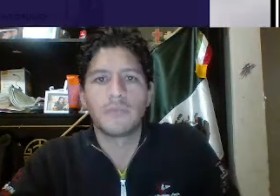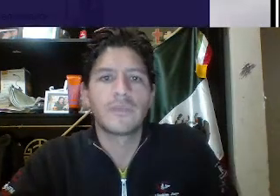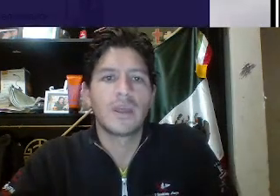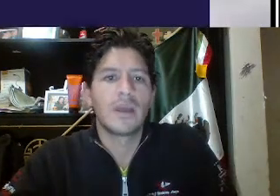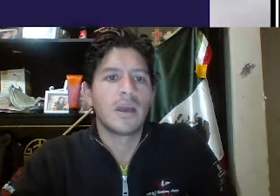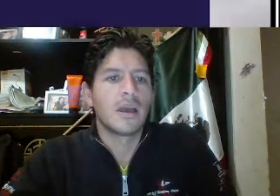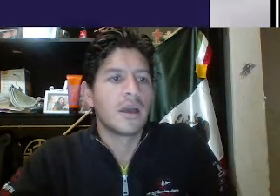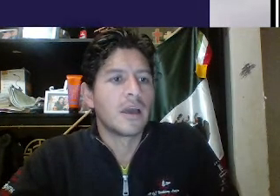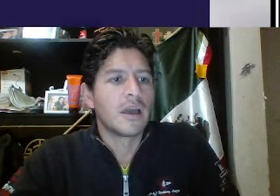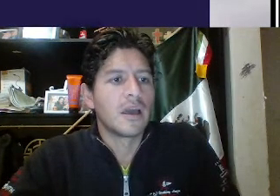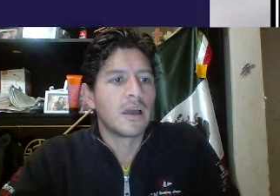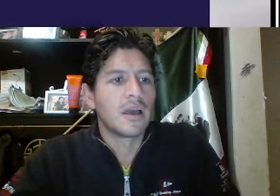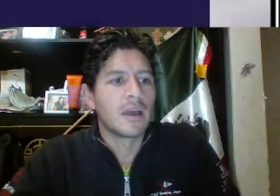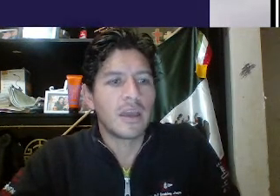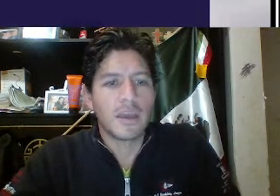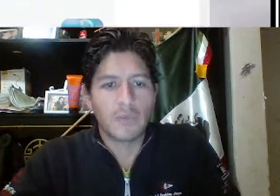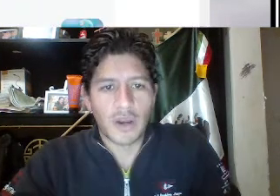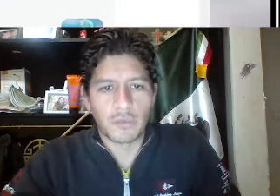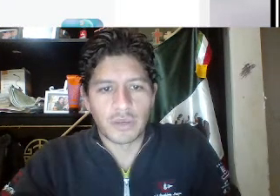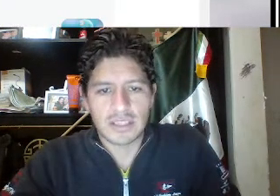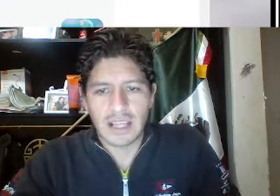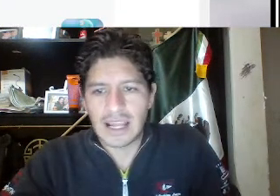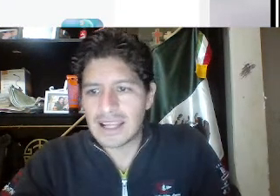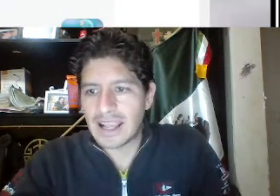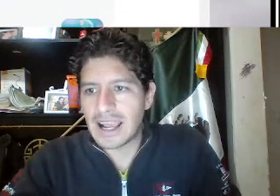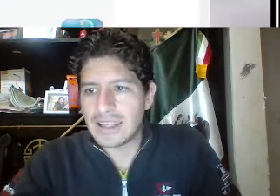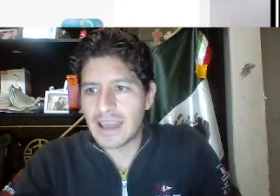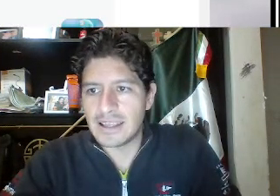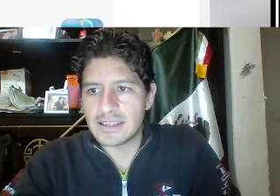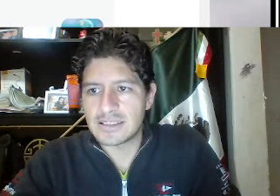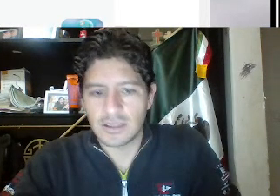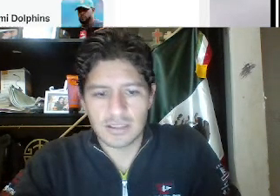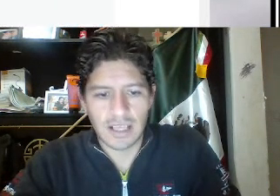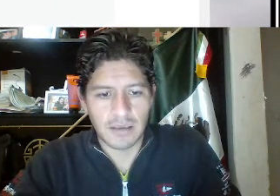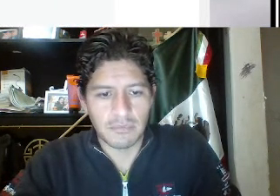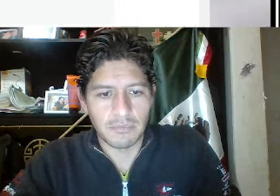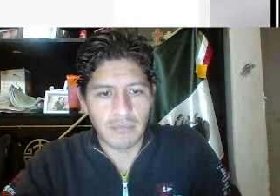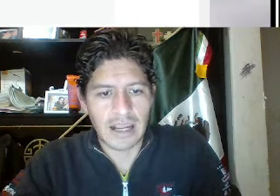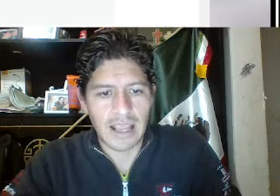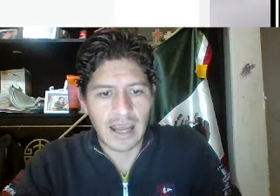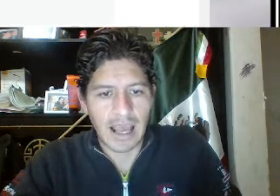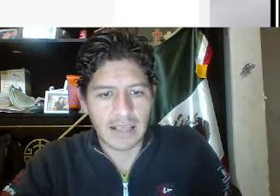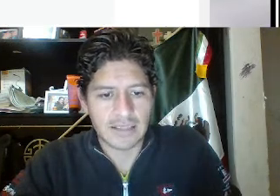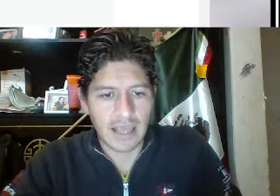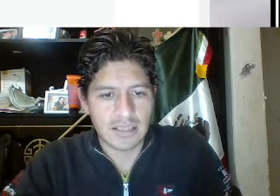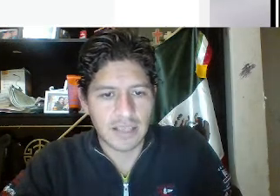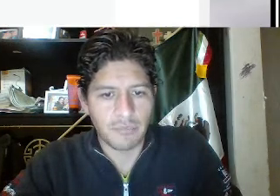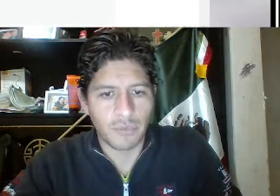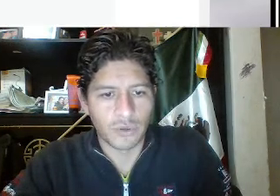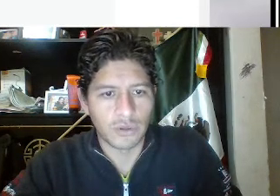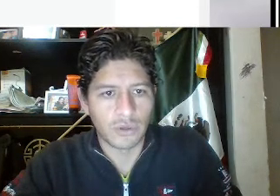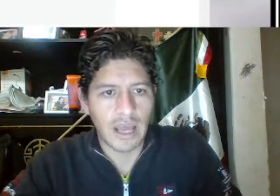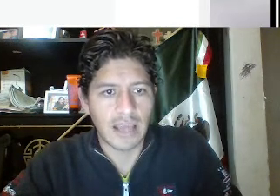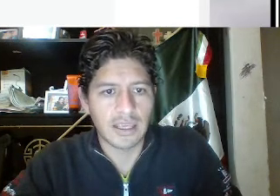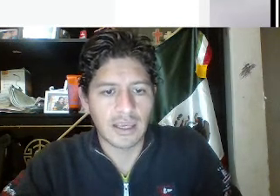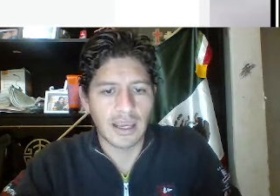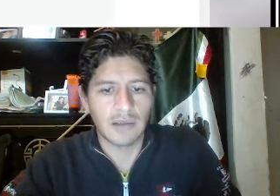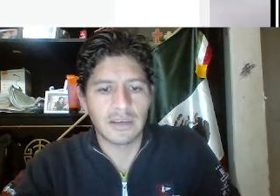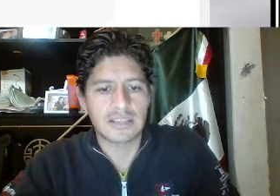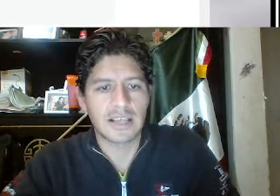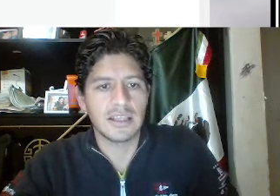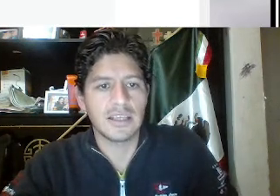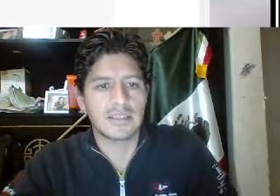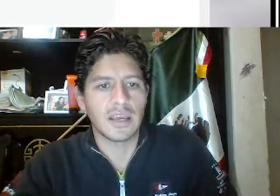documento. Y bueno, pues las legalidades se marcan hasta ese punto. Aquí